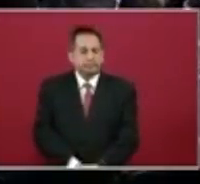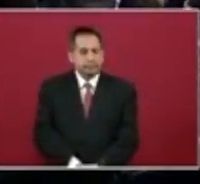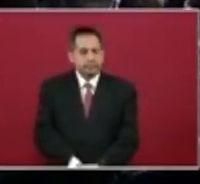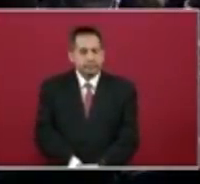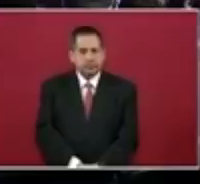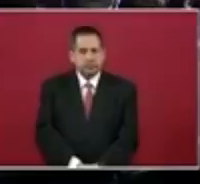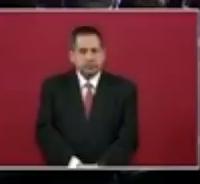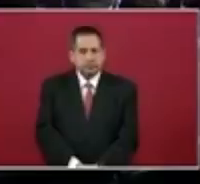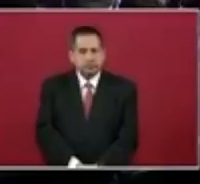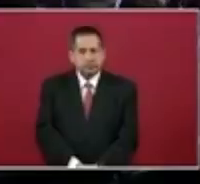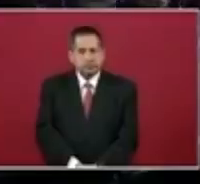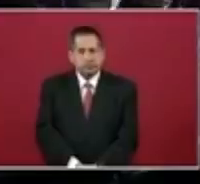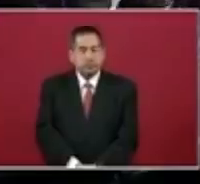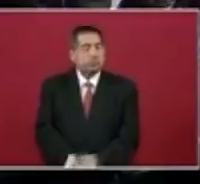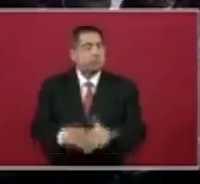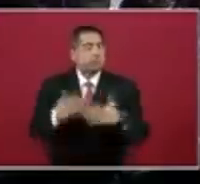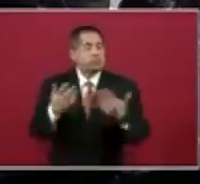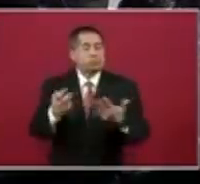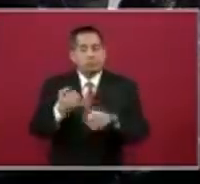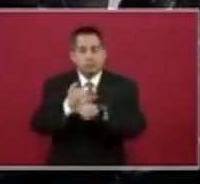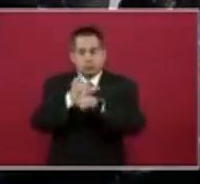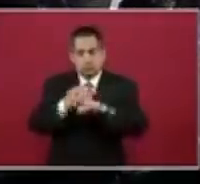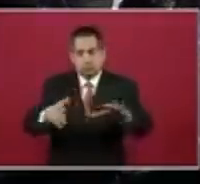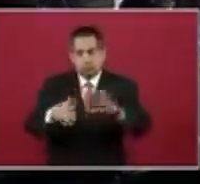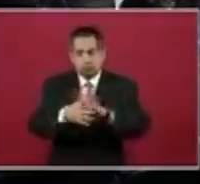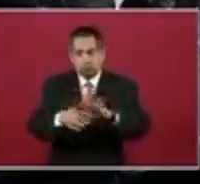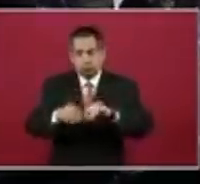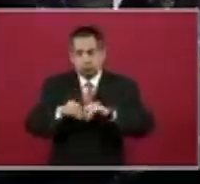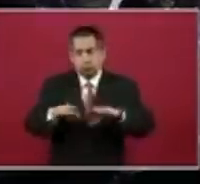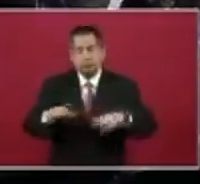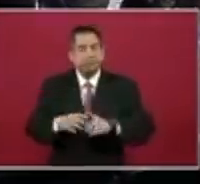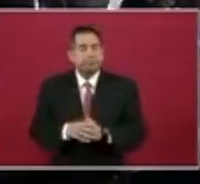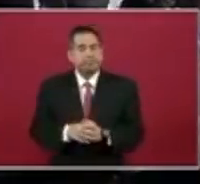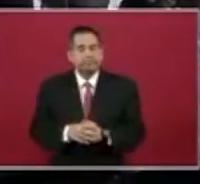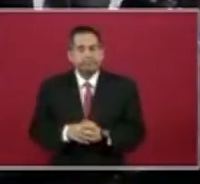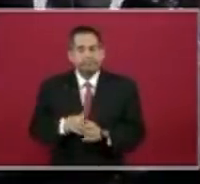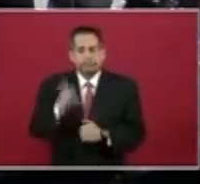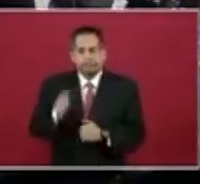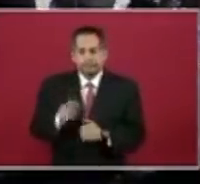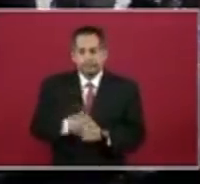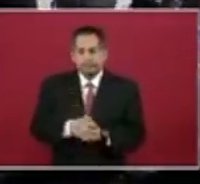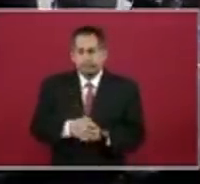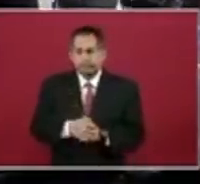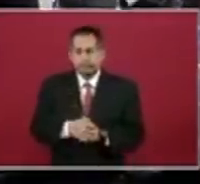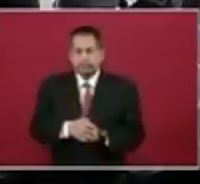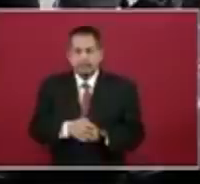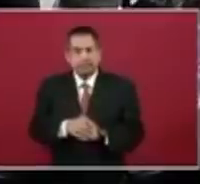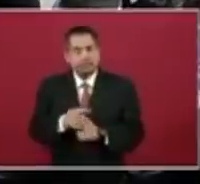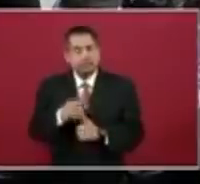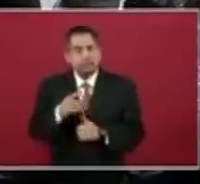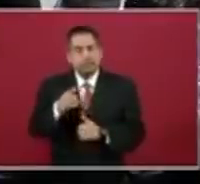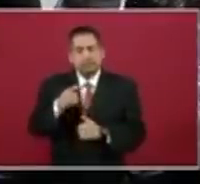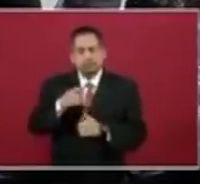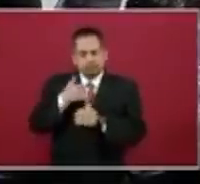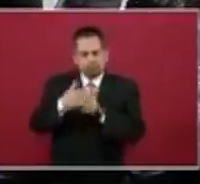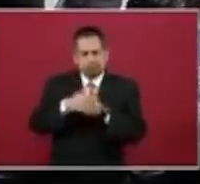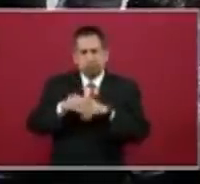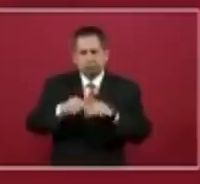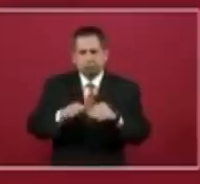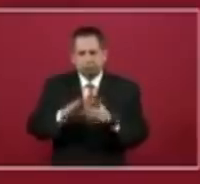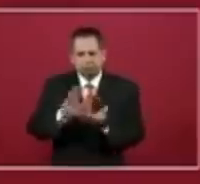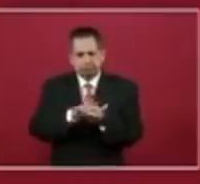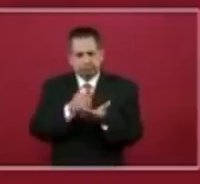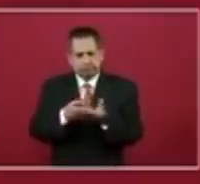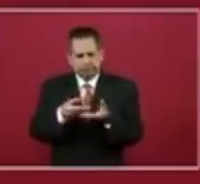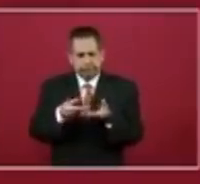Bueno, pues este es el informe. En general, se les va a entregar un